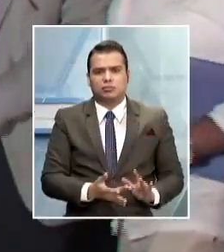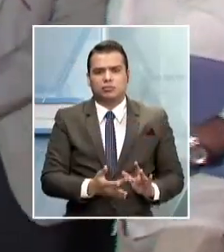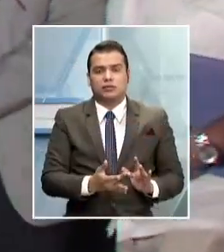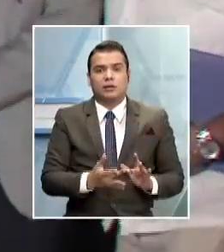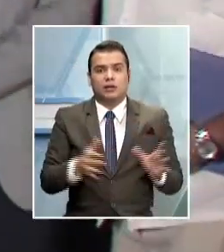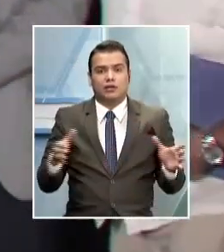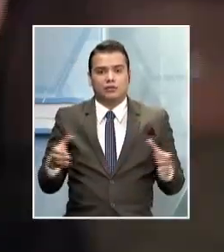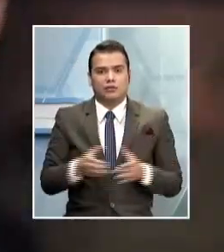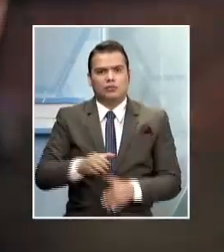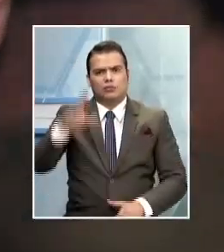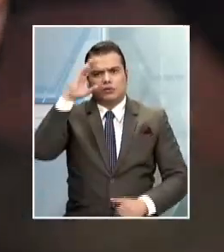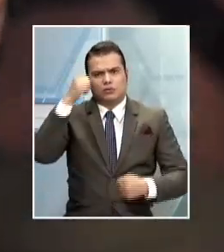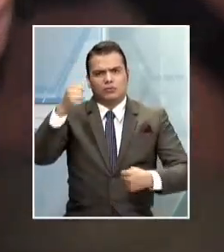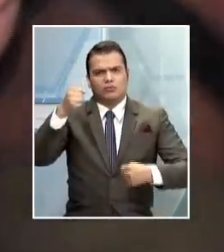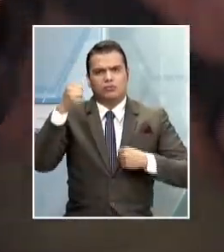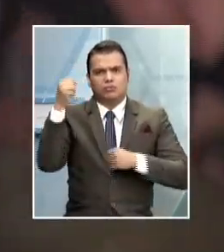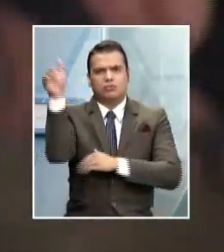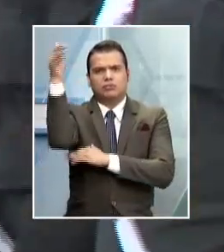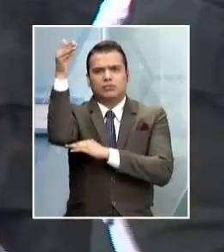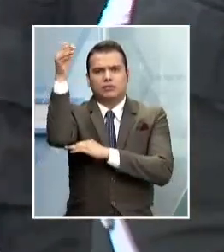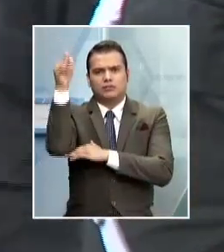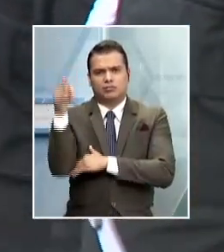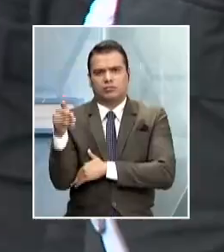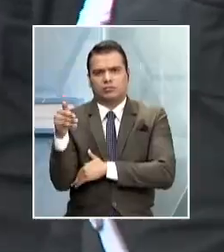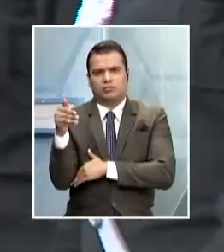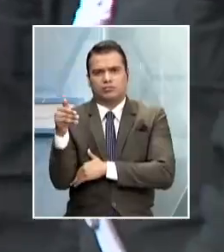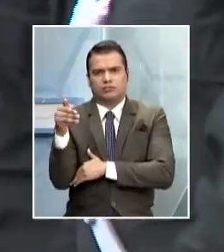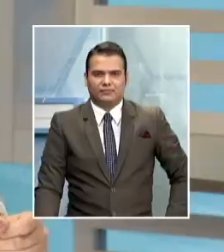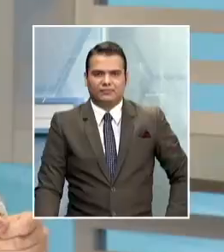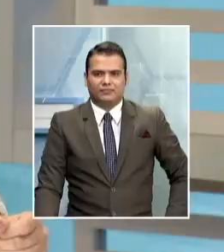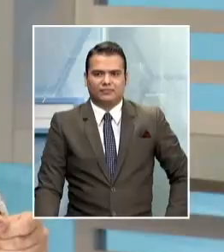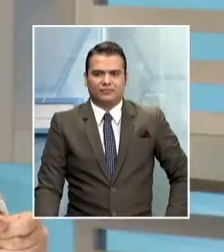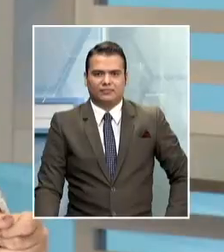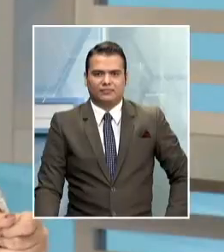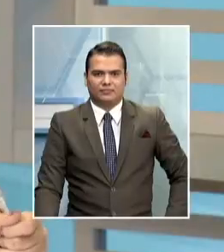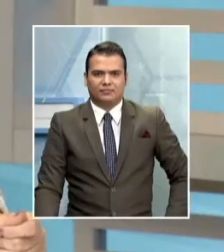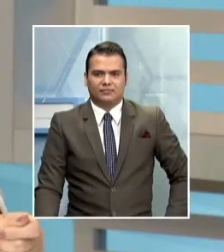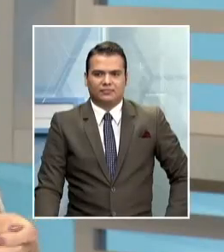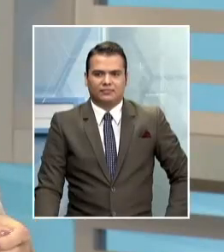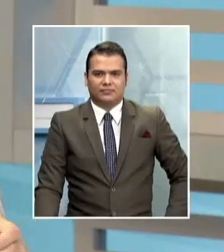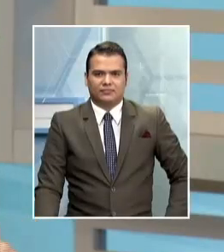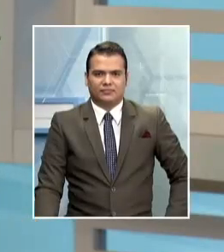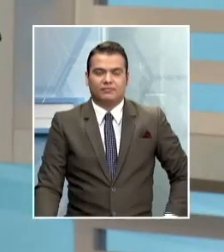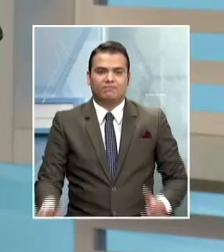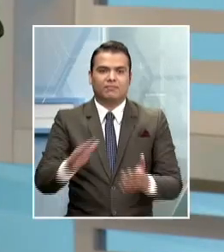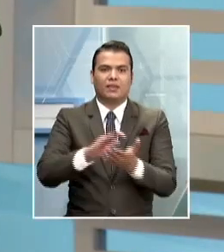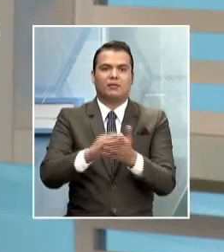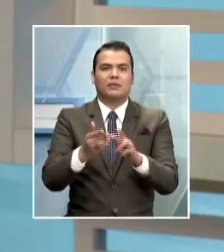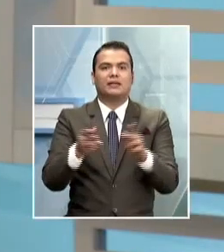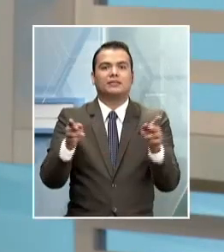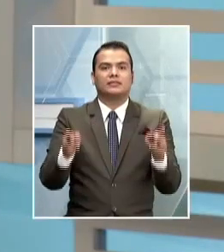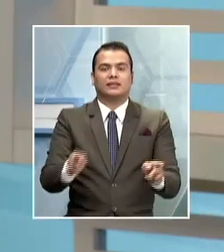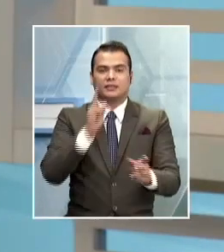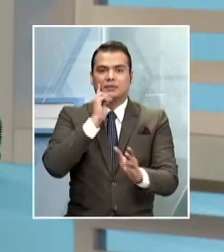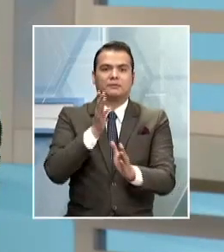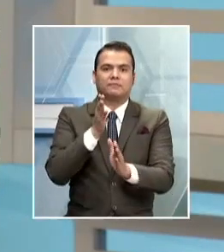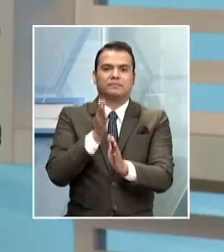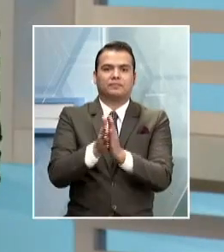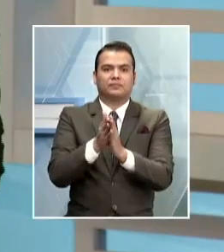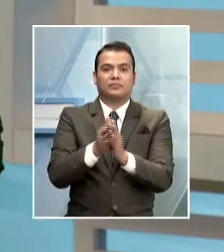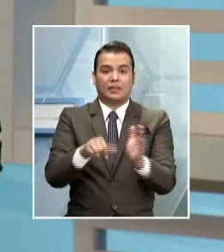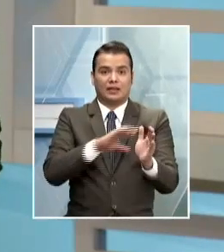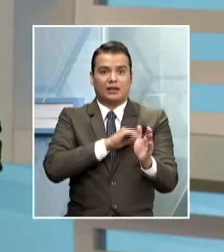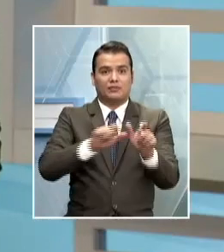las guarniciones militares las banderas ondearán a media asta. Paz en su tumba. Y escuchen esto, los caleños son